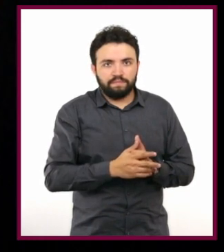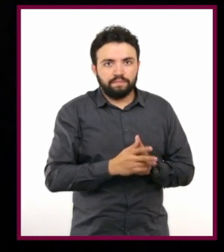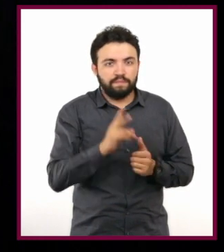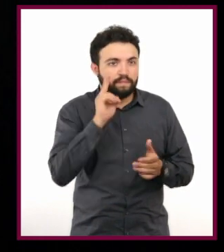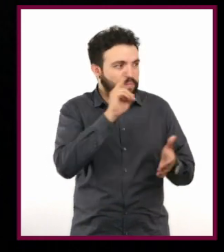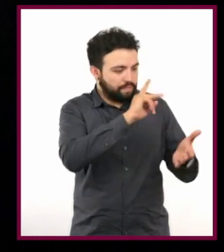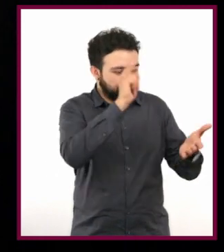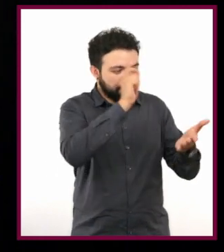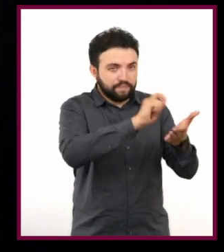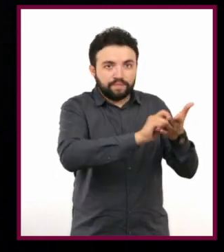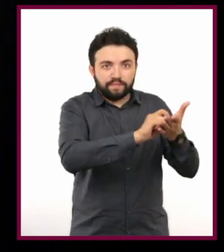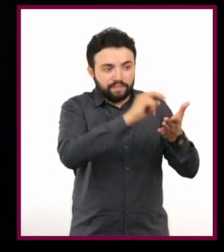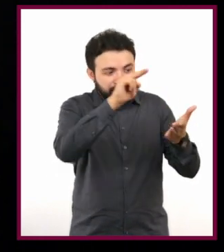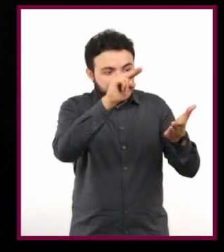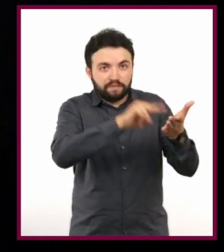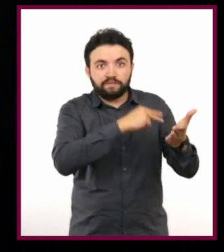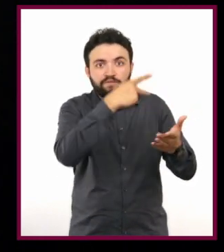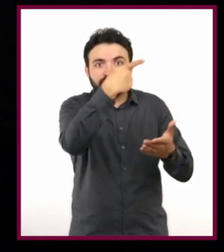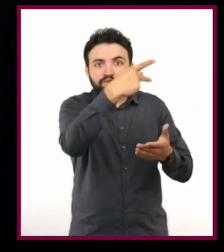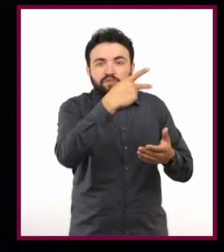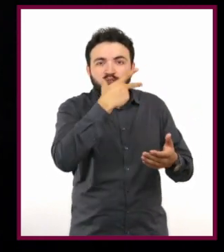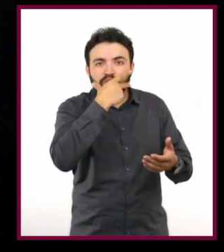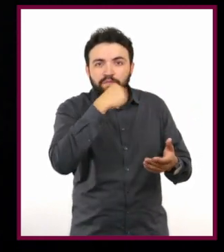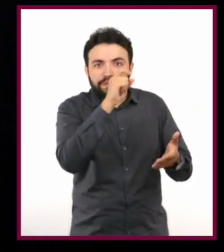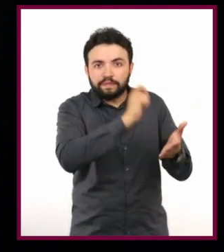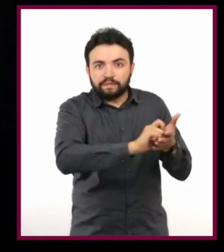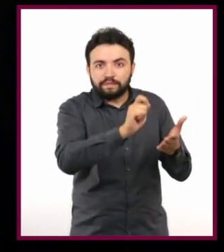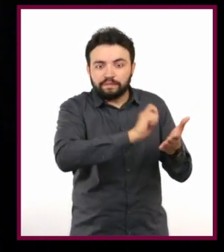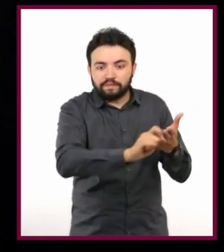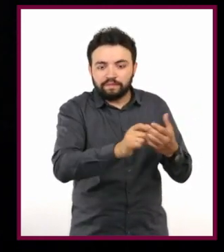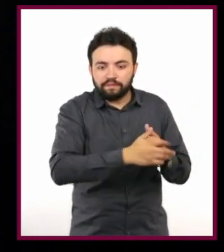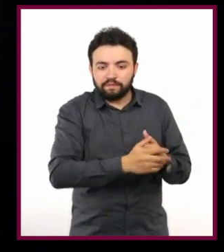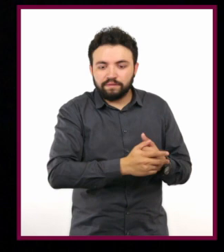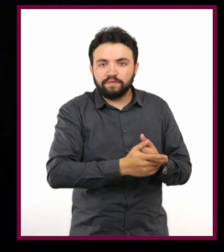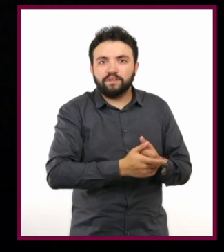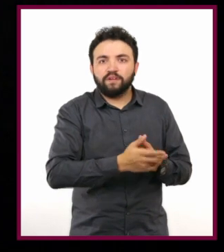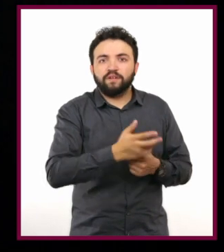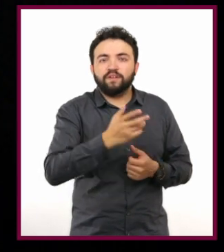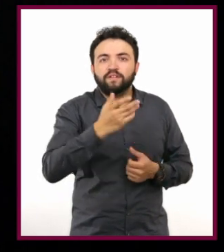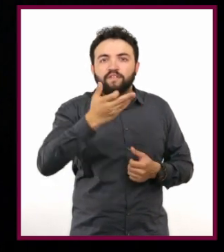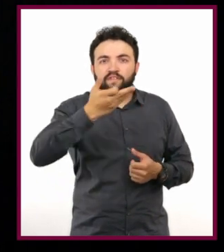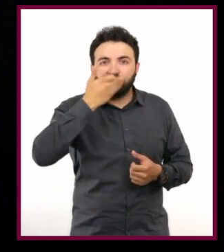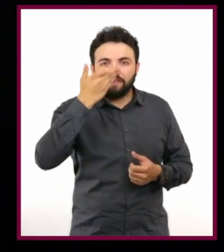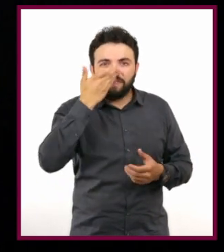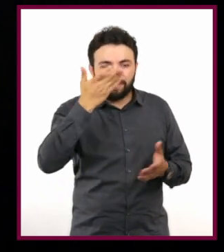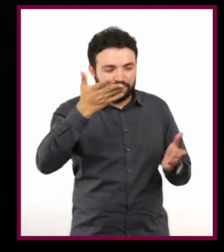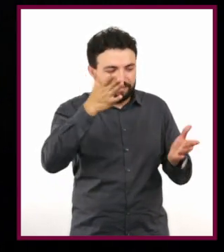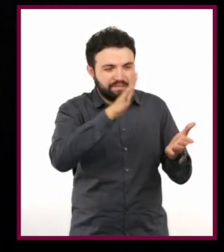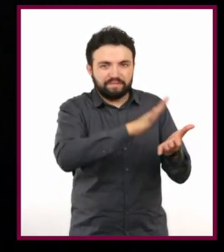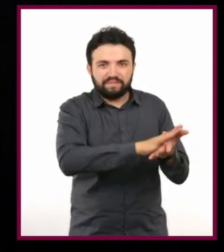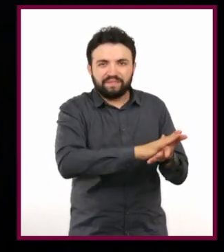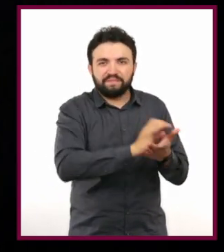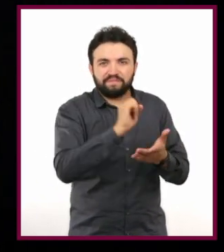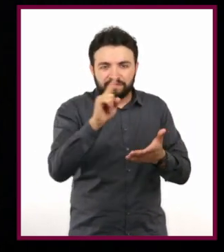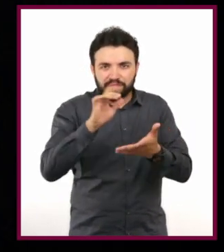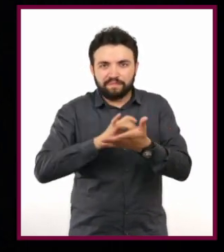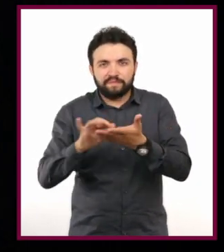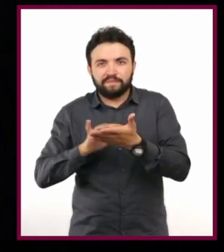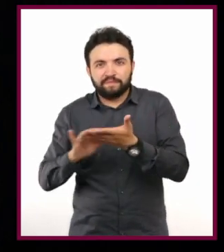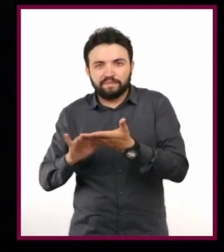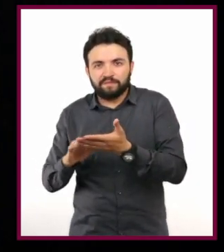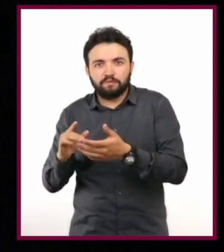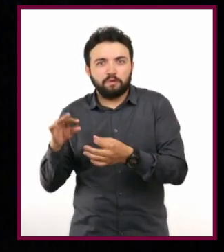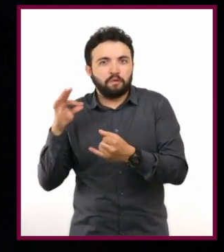Viene hasta con el autógrafo del autor. Y con una rosa aplastada del último lector por el que este libro